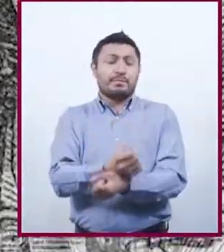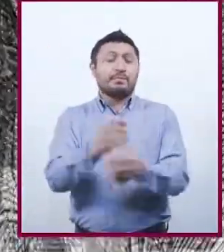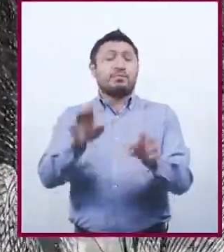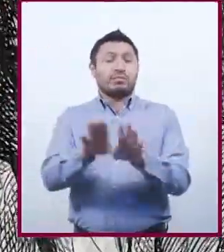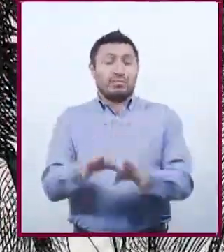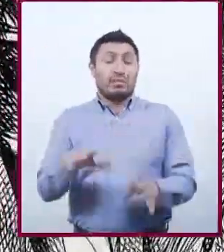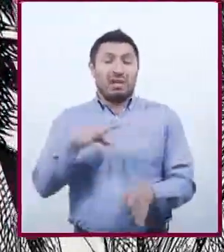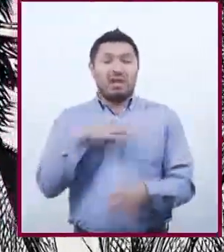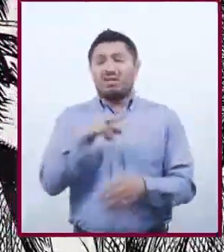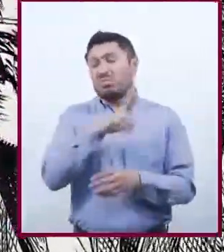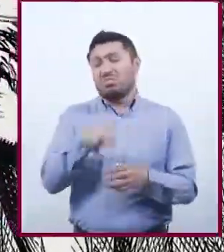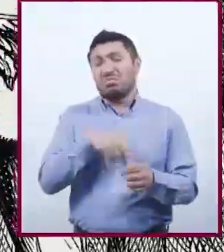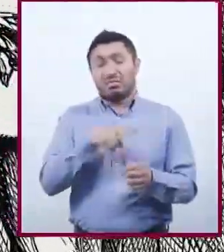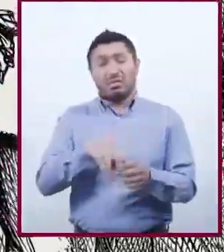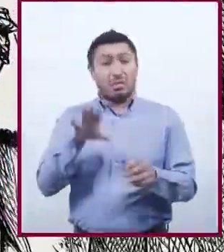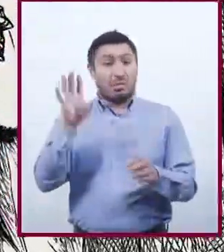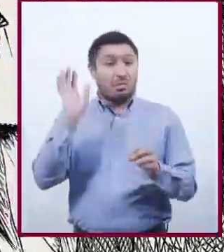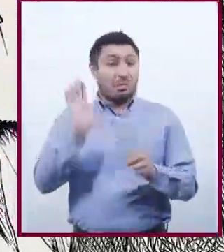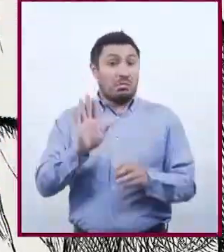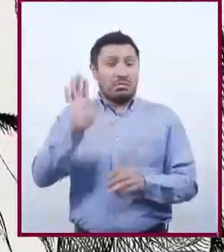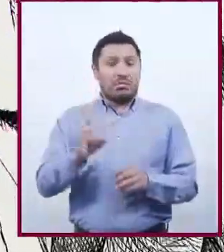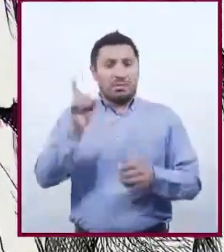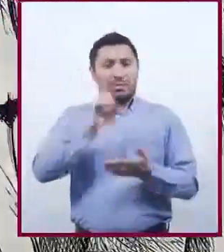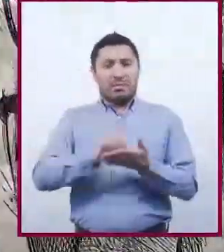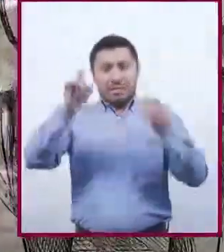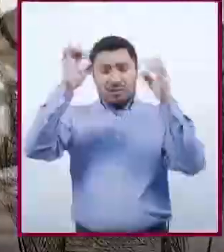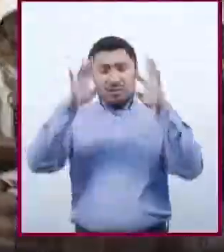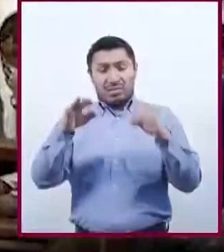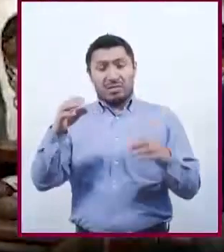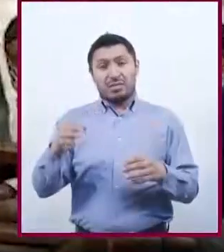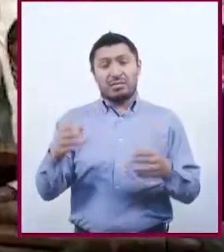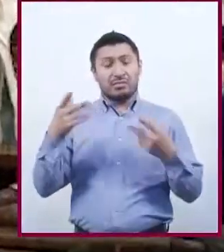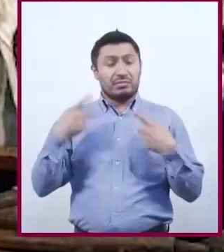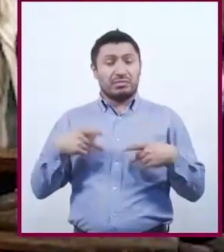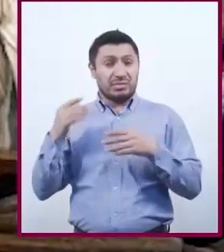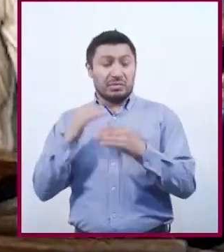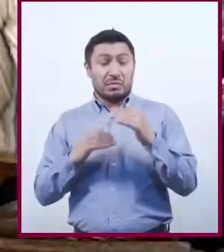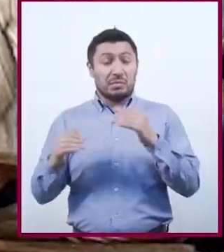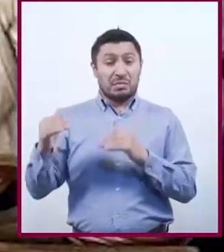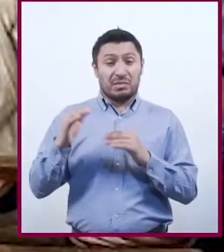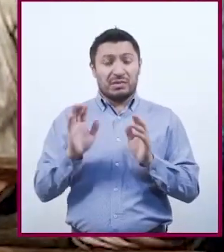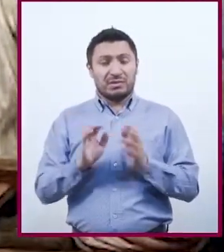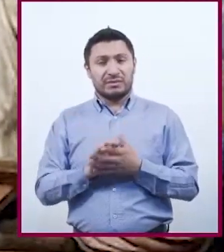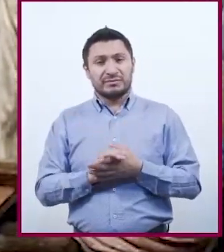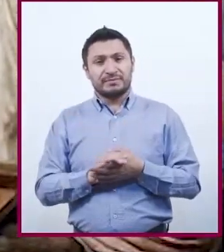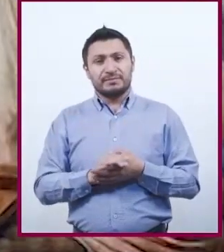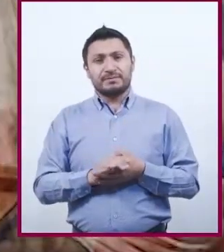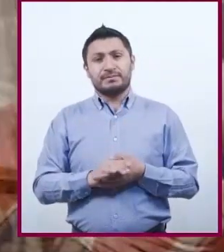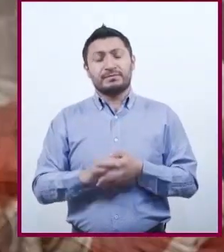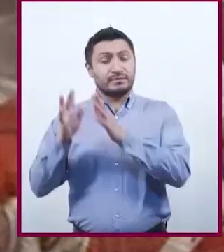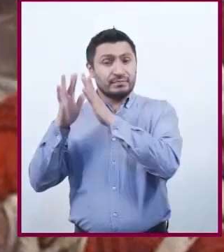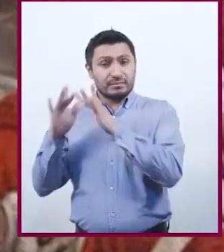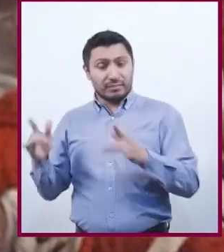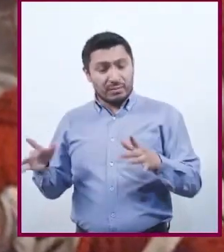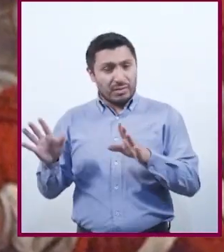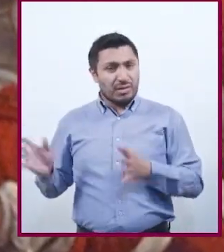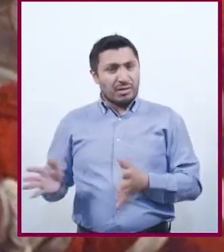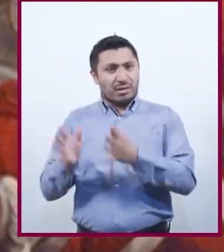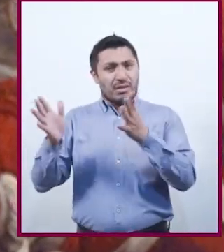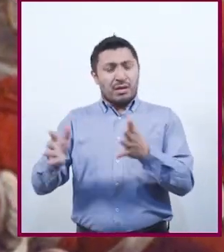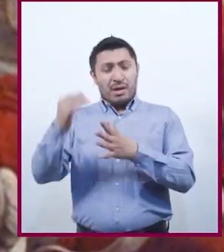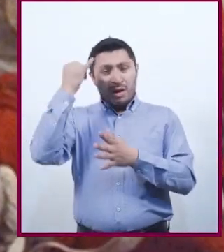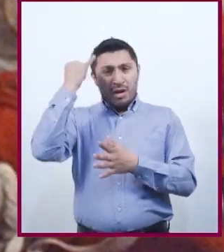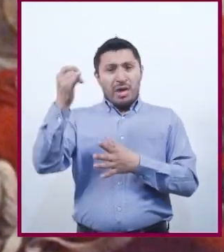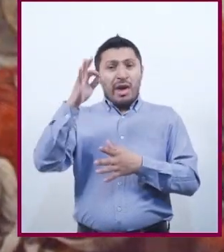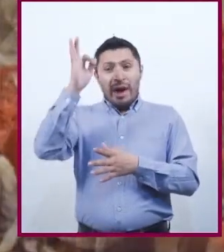era justificada, con supuestos derechos divinos otorgados a monarcas y nobles. Los franceses, impulsados